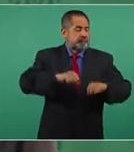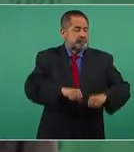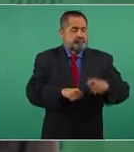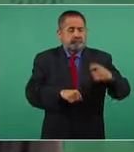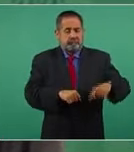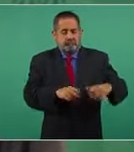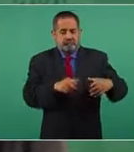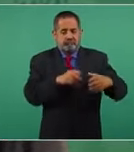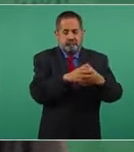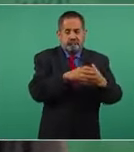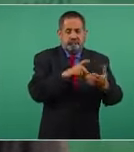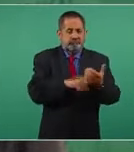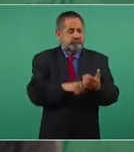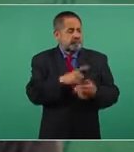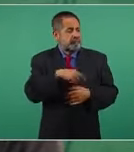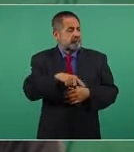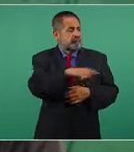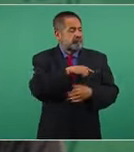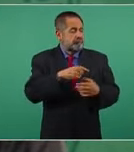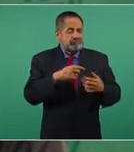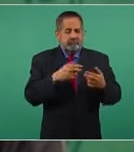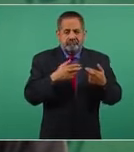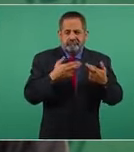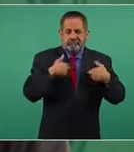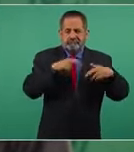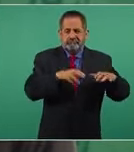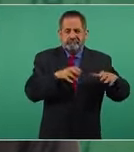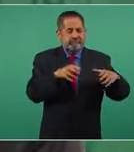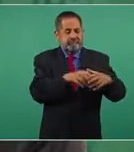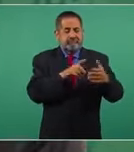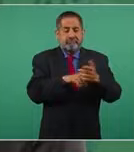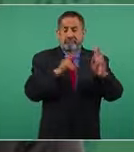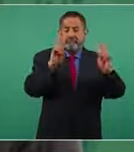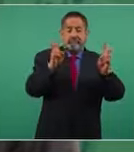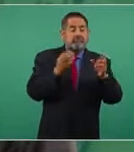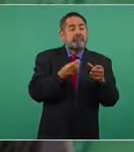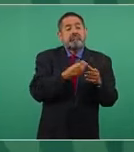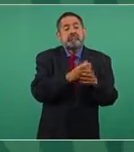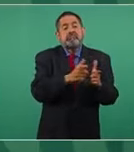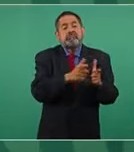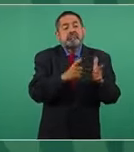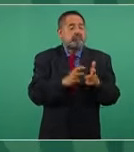potentados, a los representantes de la llamada clase política